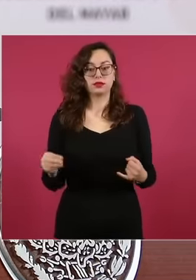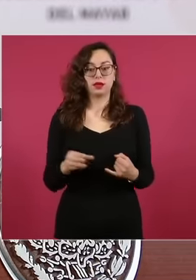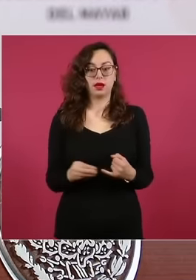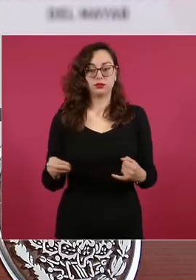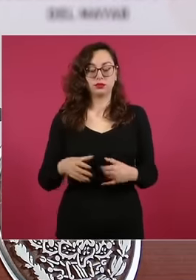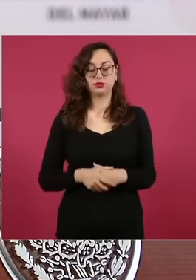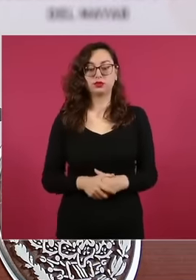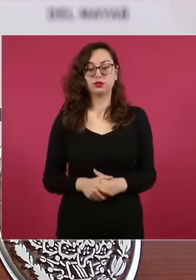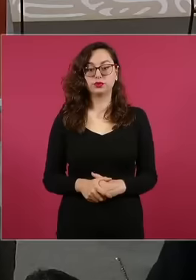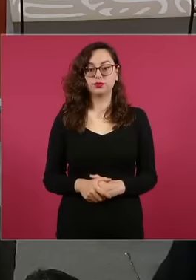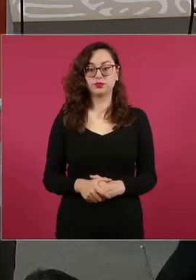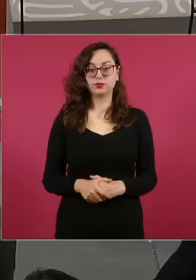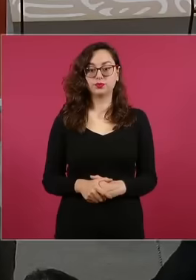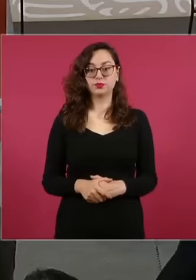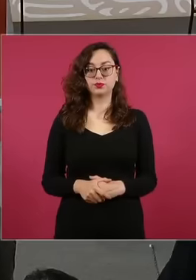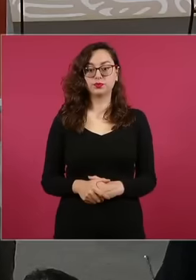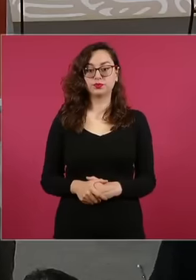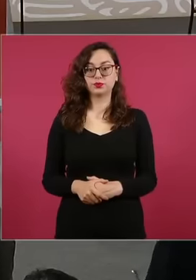Ahora,